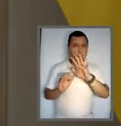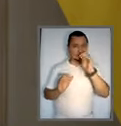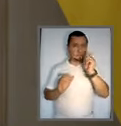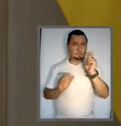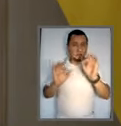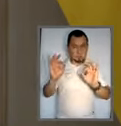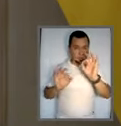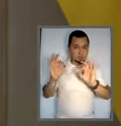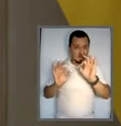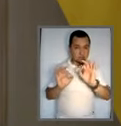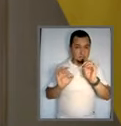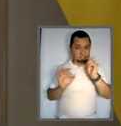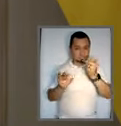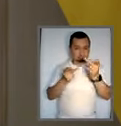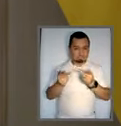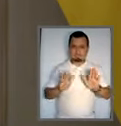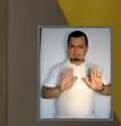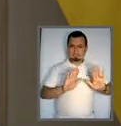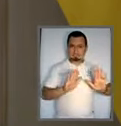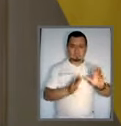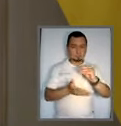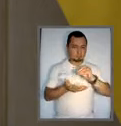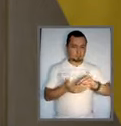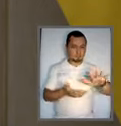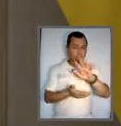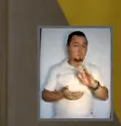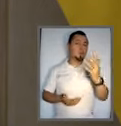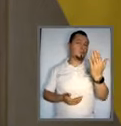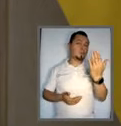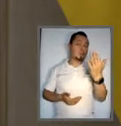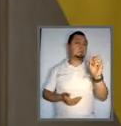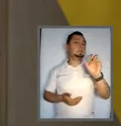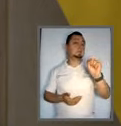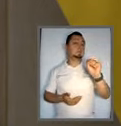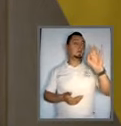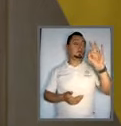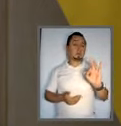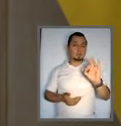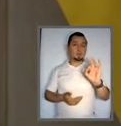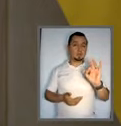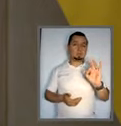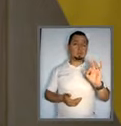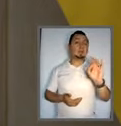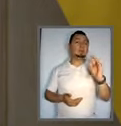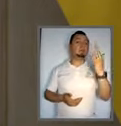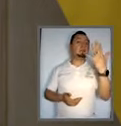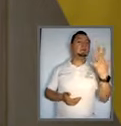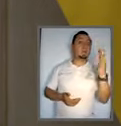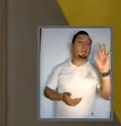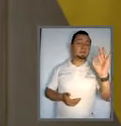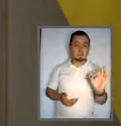el porcentaje de eficacia en las medidas de aislamiento social entre el 50 y el 60%, generalmente arriba del